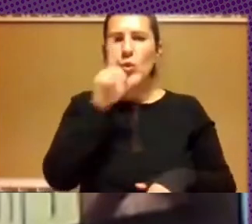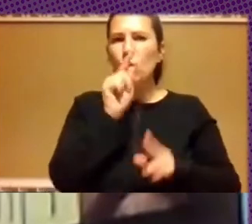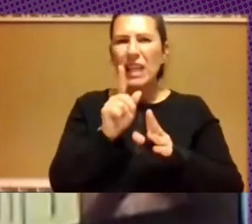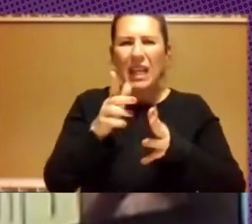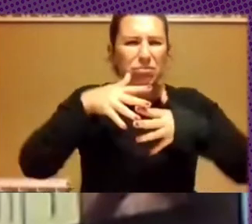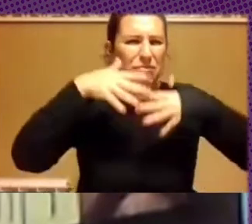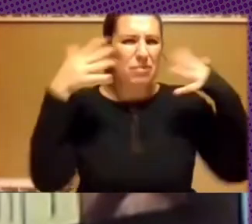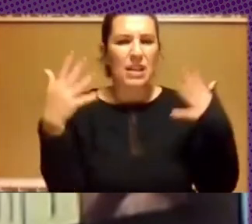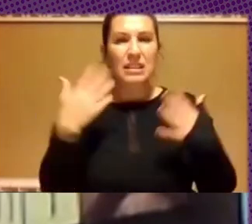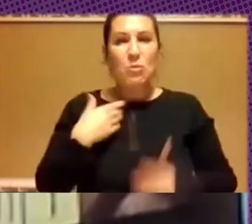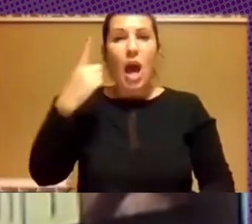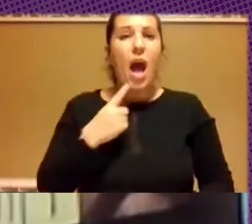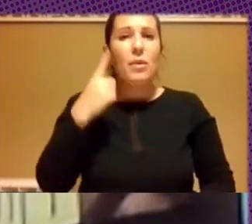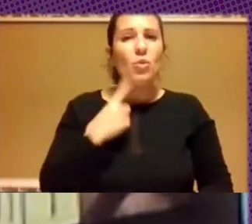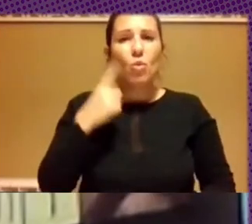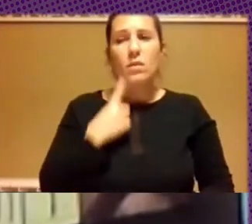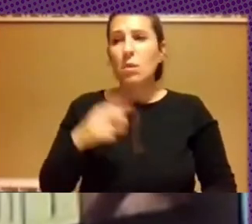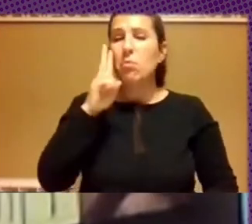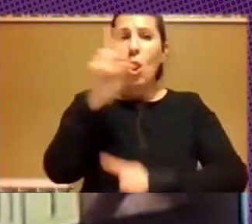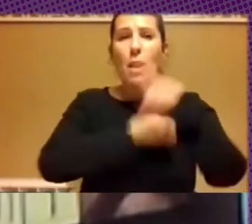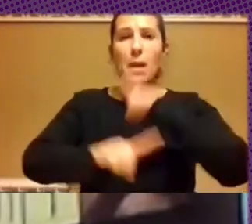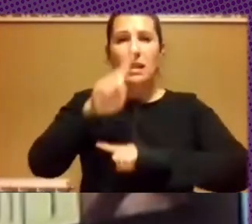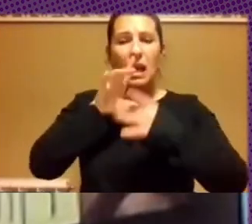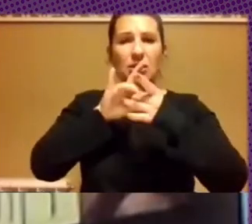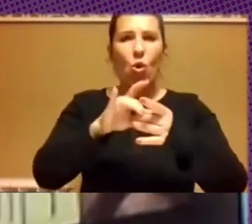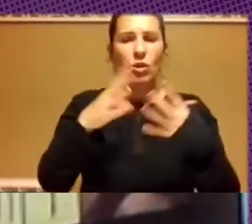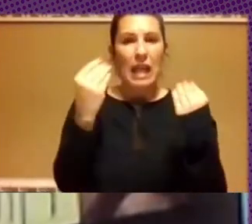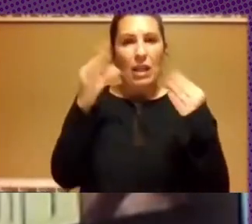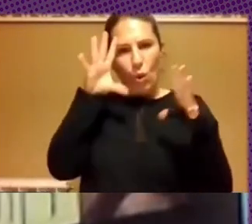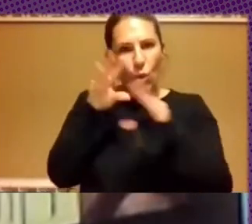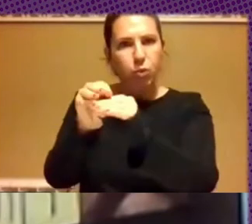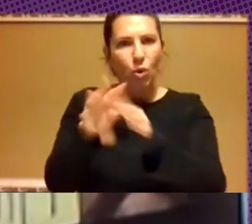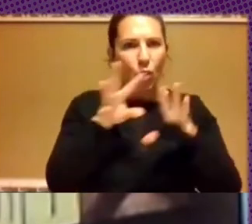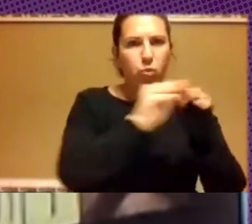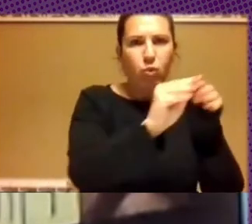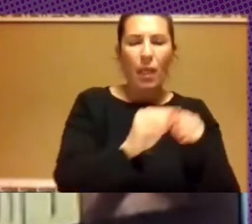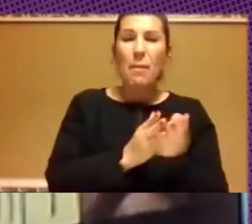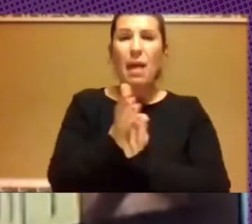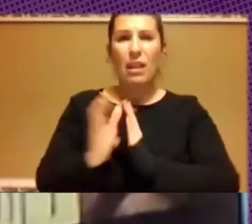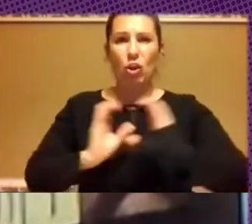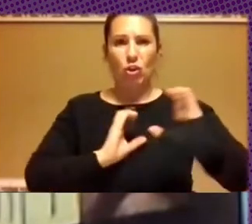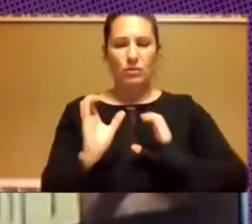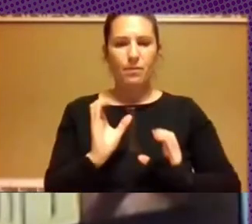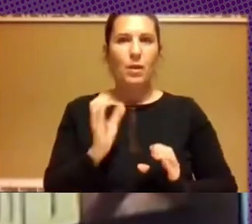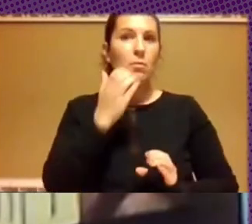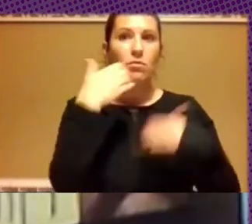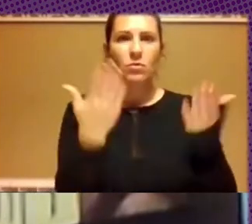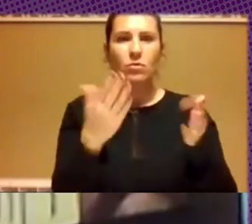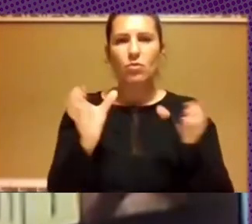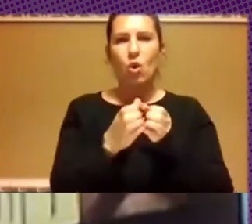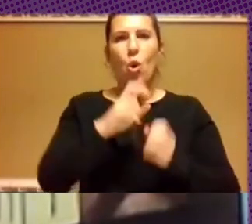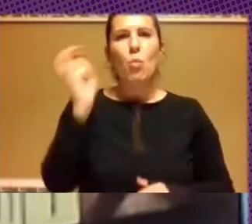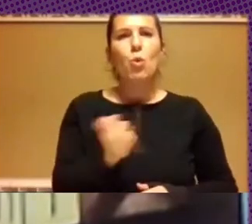Estamos habituados a ver problemáticas vinculadas con la concentración de concentración pero esa concentración la vemos, por ejemplo, en grupos multimedios